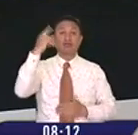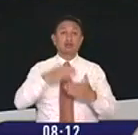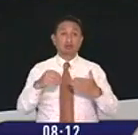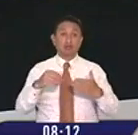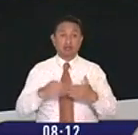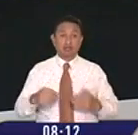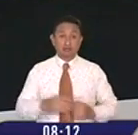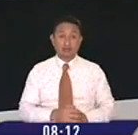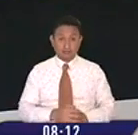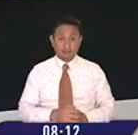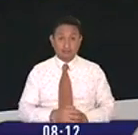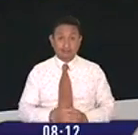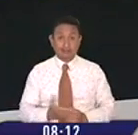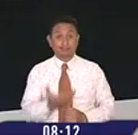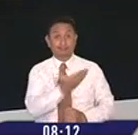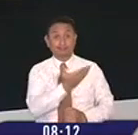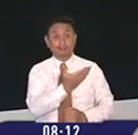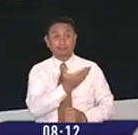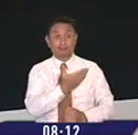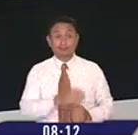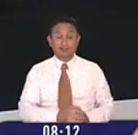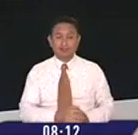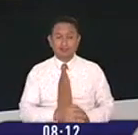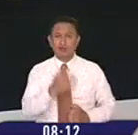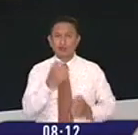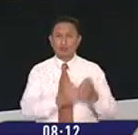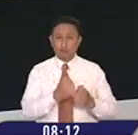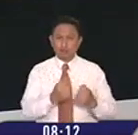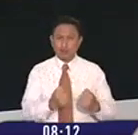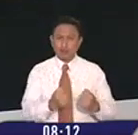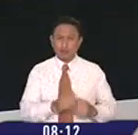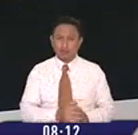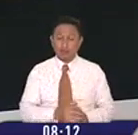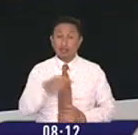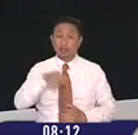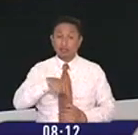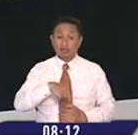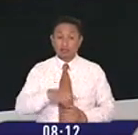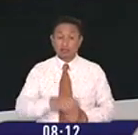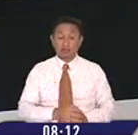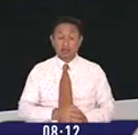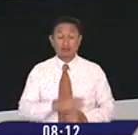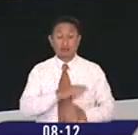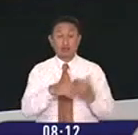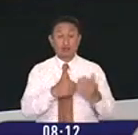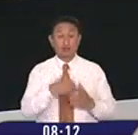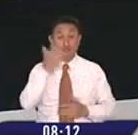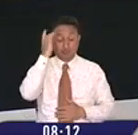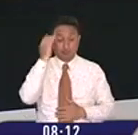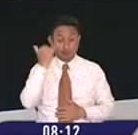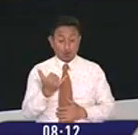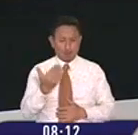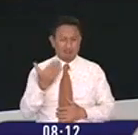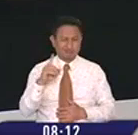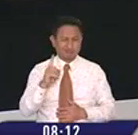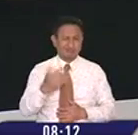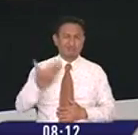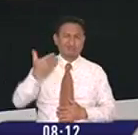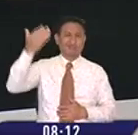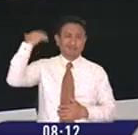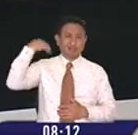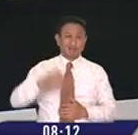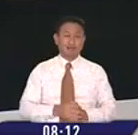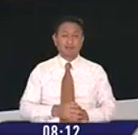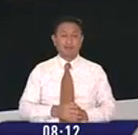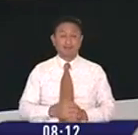$1,000,000, ¿no? Imagínense esto, es una problemática que realmente nos tiene con dolor de cabeza, no ahora, desde hace mucho tiempo.